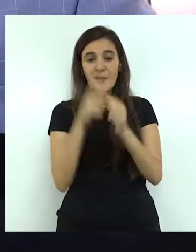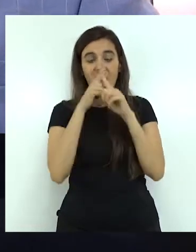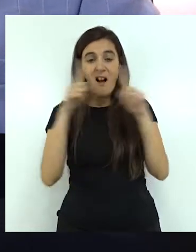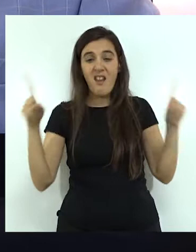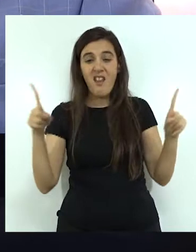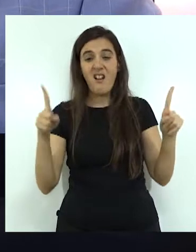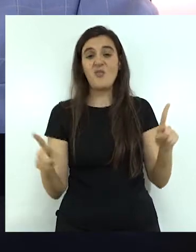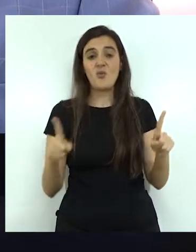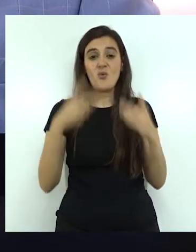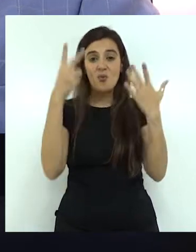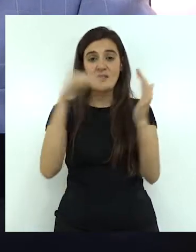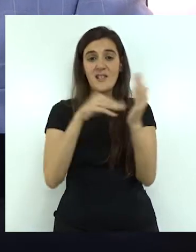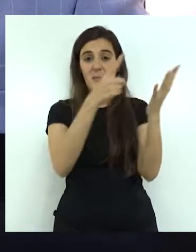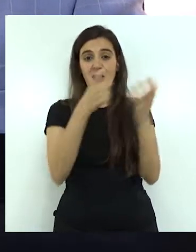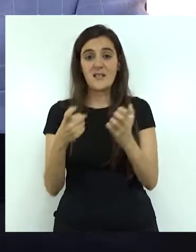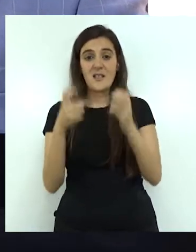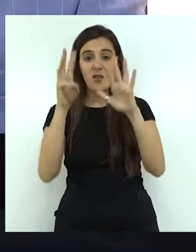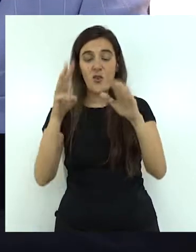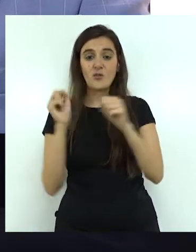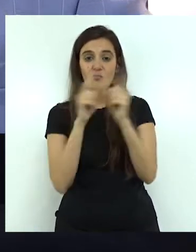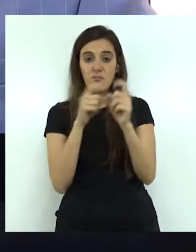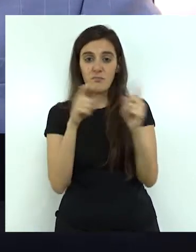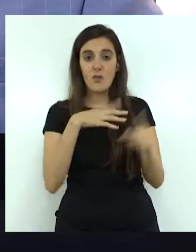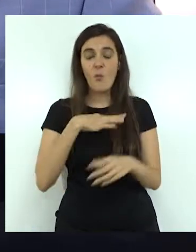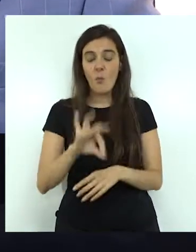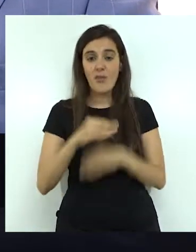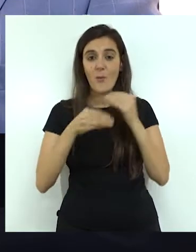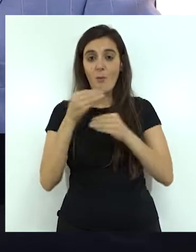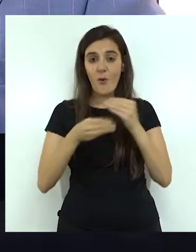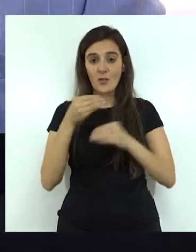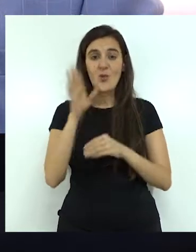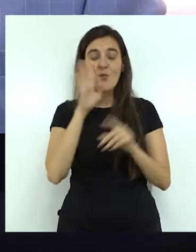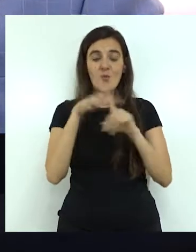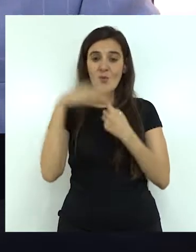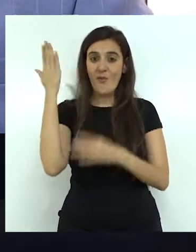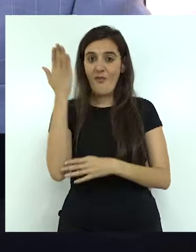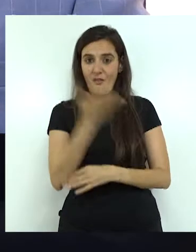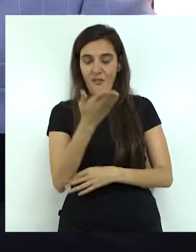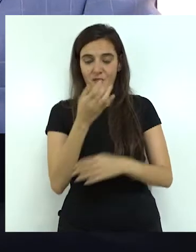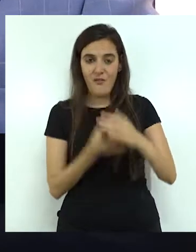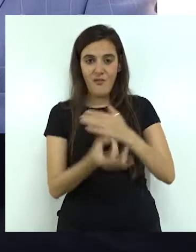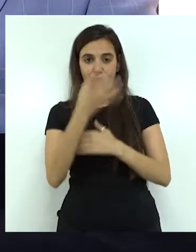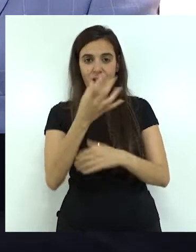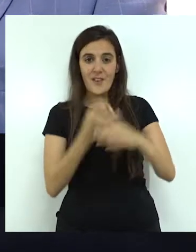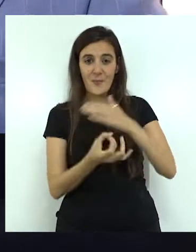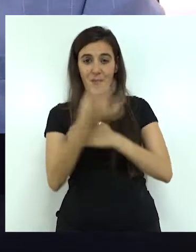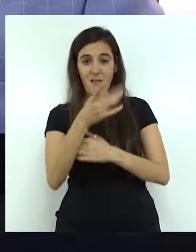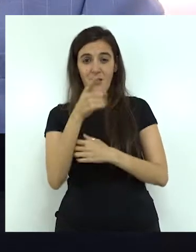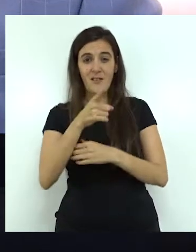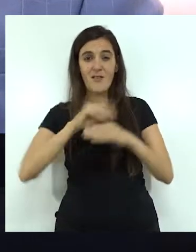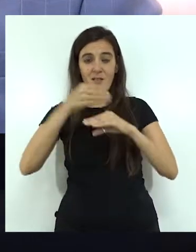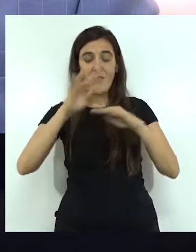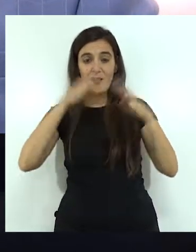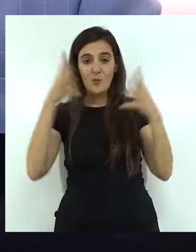unas siete mil 608 mil transferencia imaginaros la repercusión que ha tenido el implantar la tramitación telemática aquí que ha